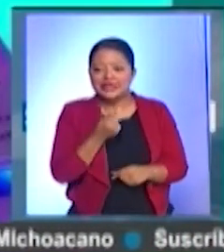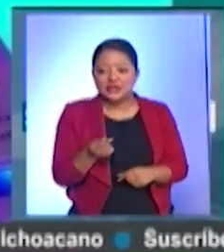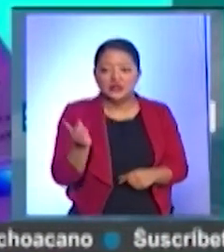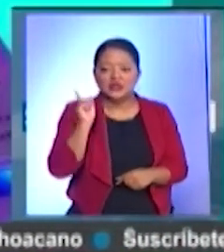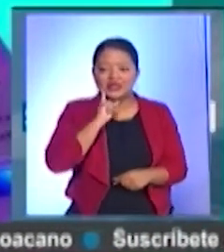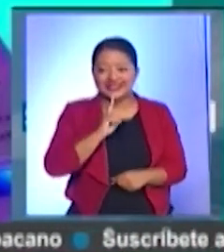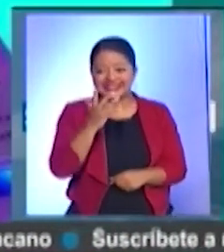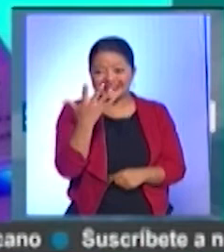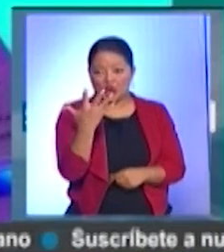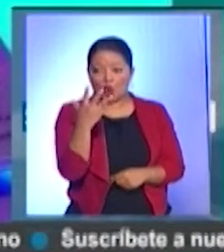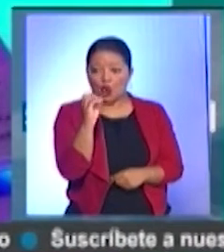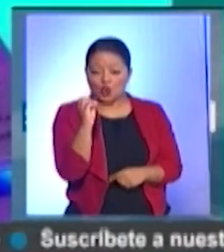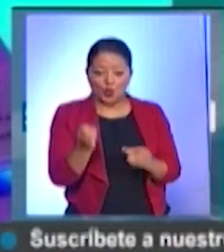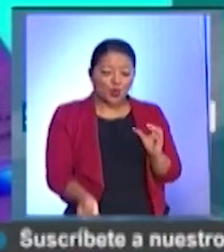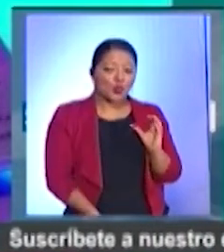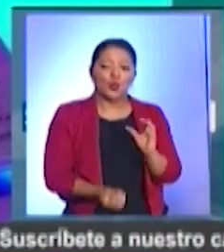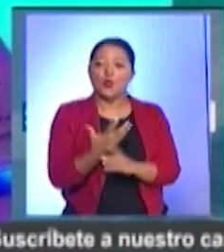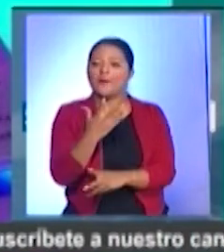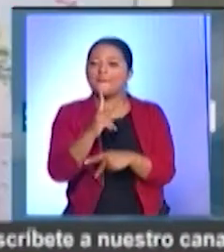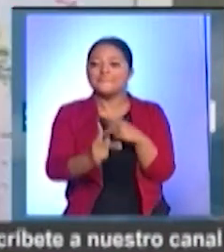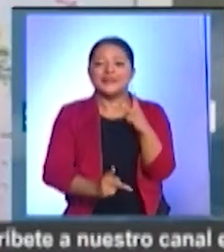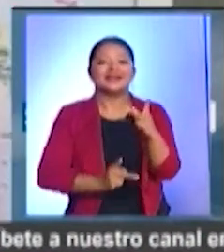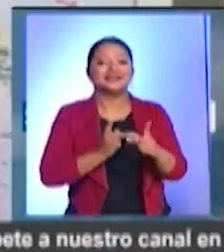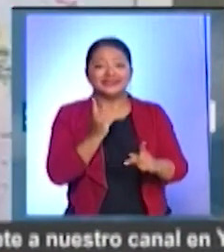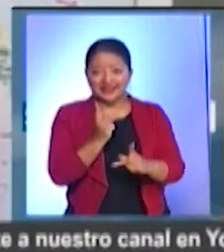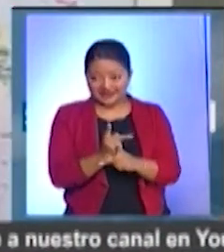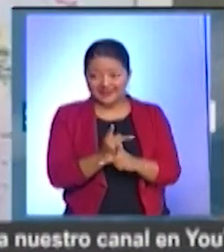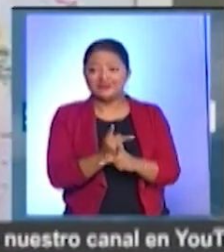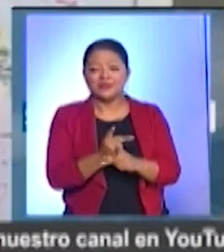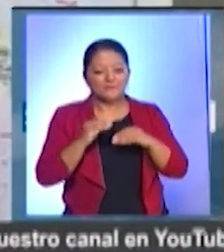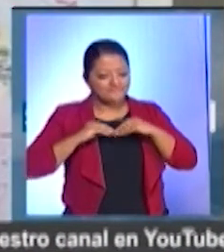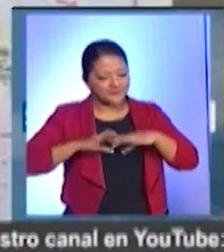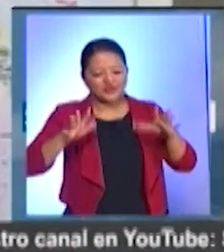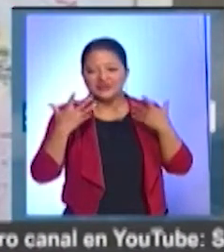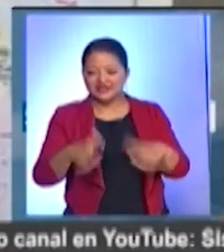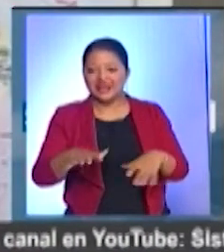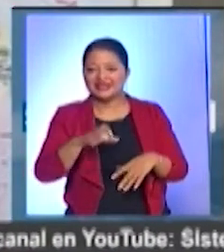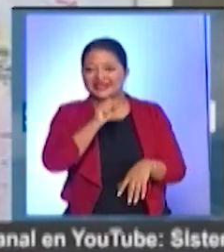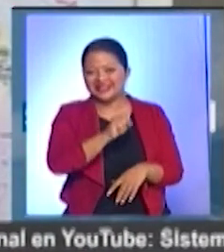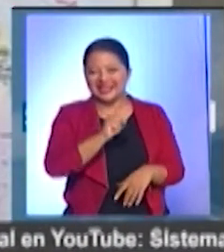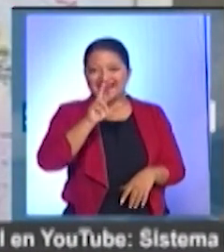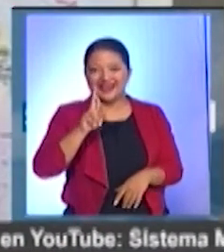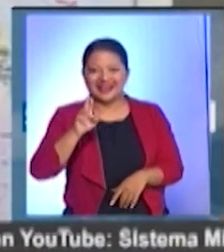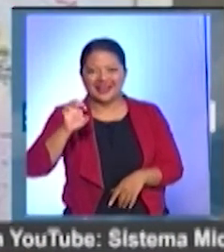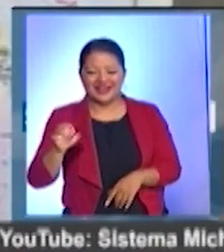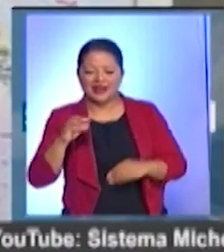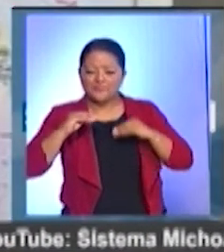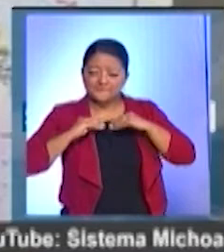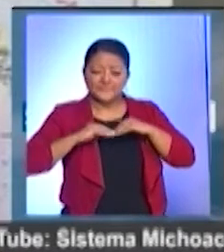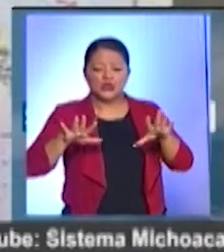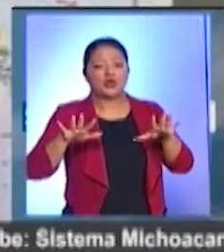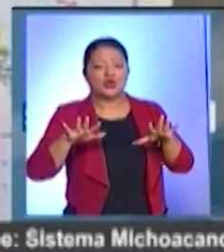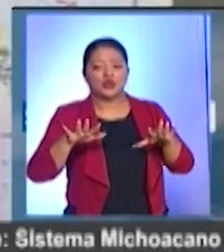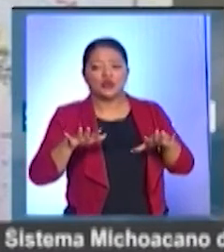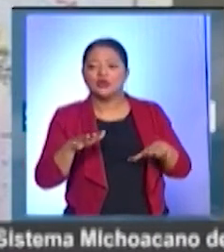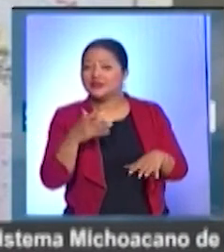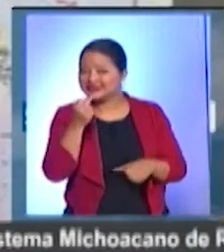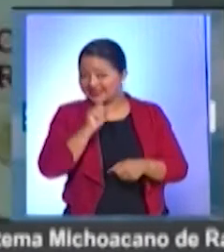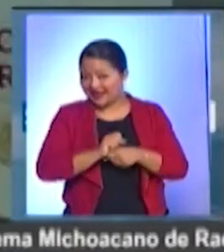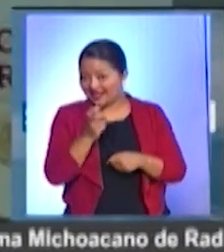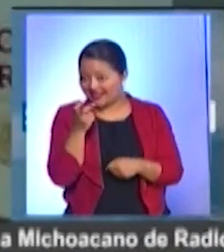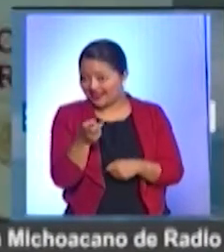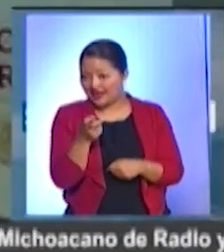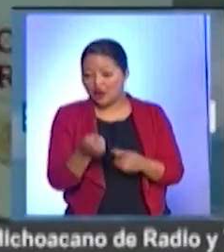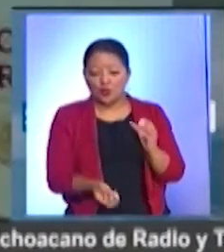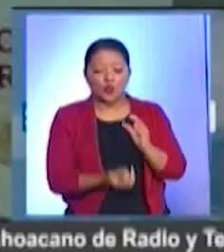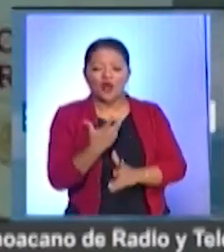5 de octubre se emitirá un nuevo pasaporte mexicano anunció la secretaria de relaciones exteriores con este lanzamiento el